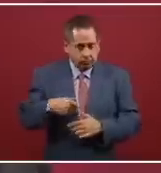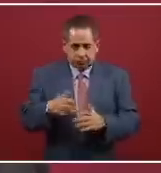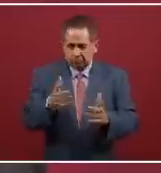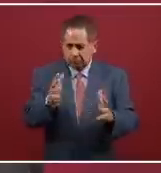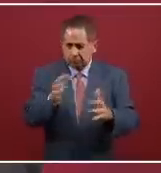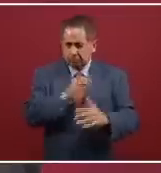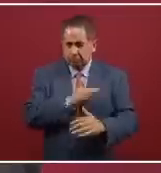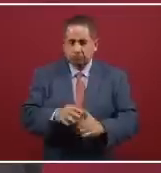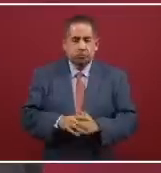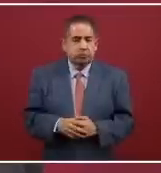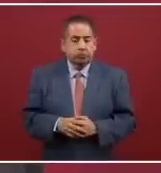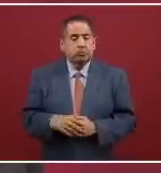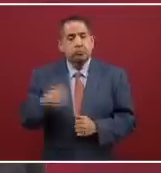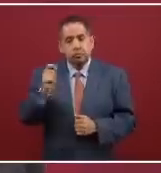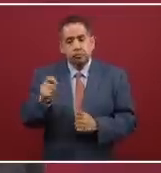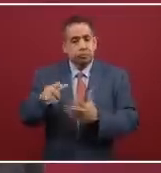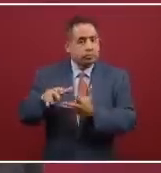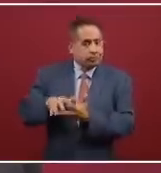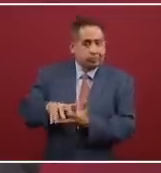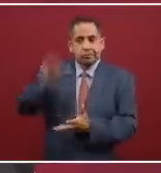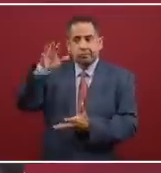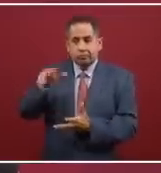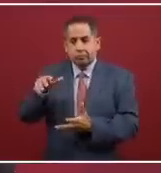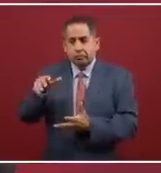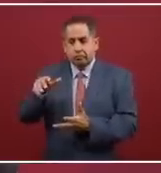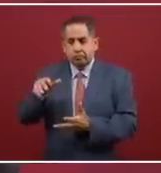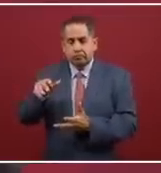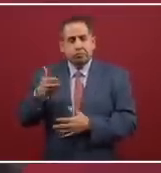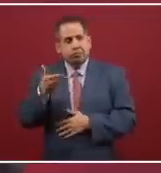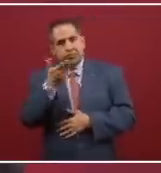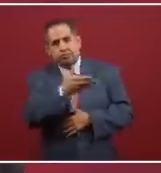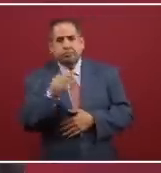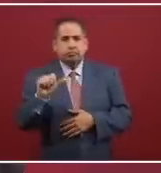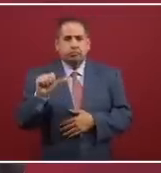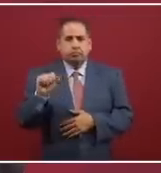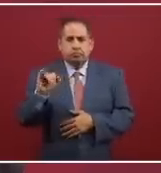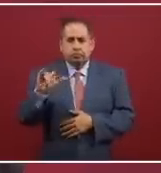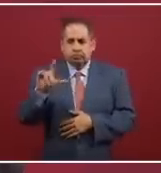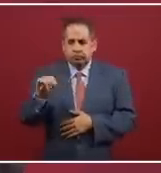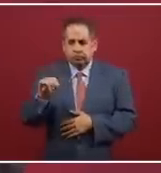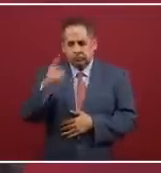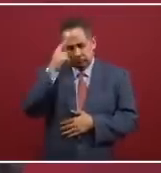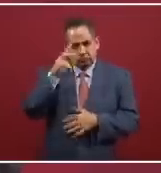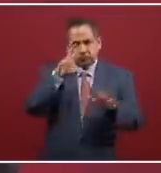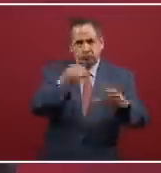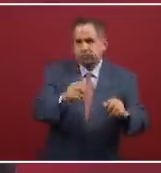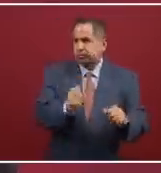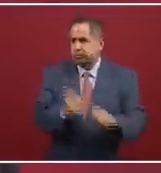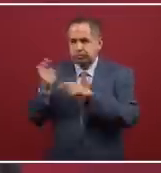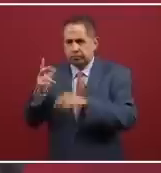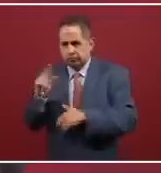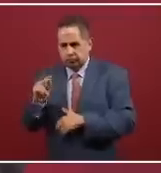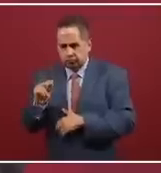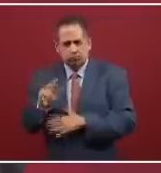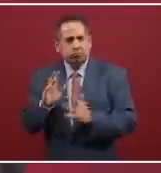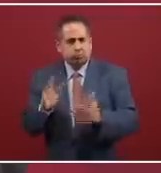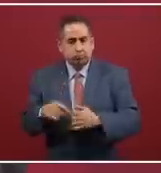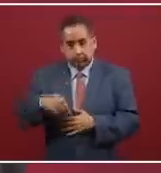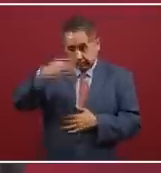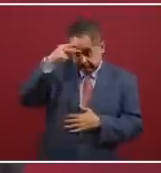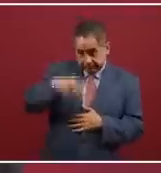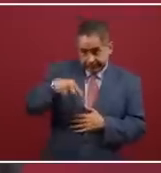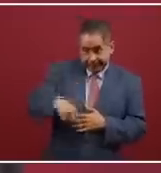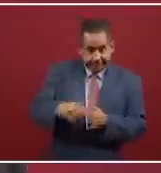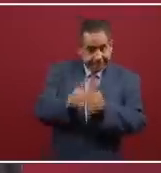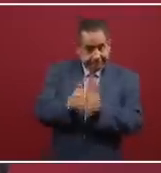la inmensa mayoría solicitan el ciclo para no ser deportados en méxico hay 10.000